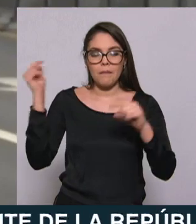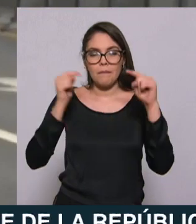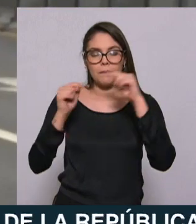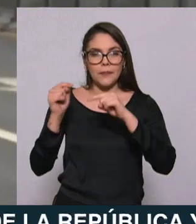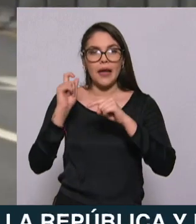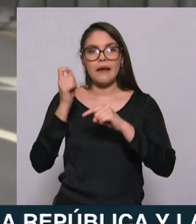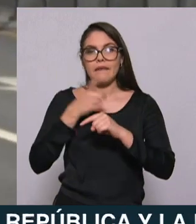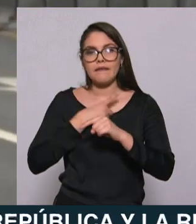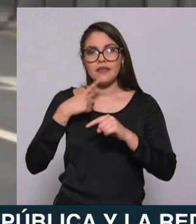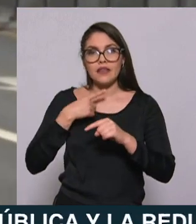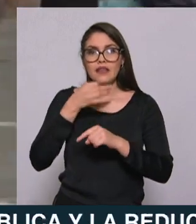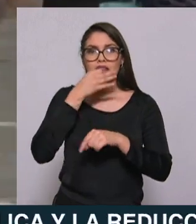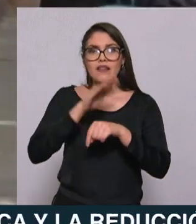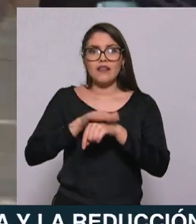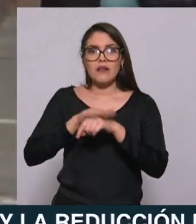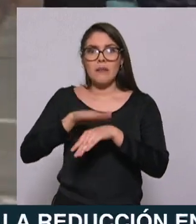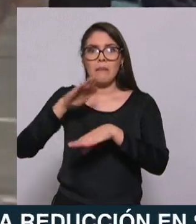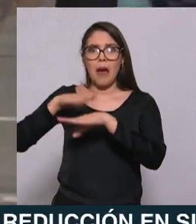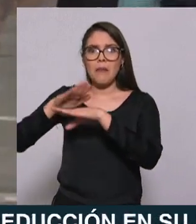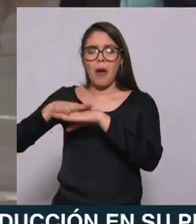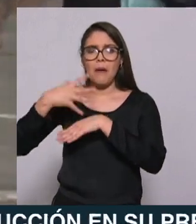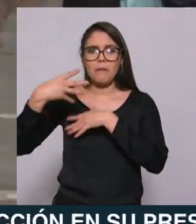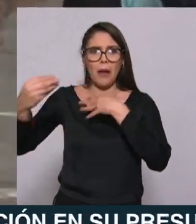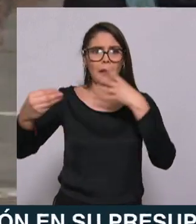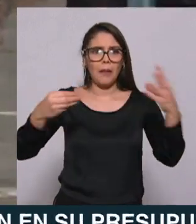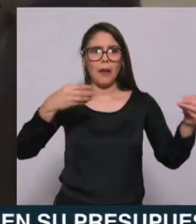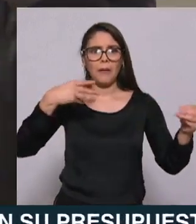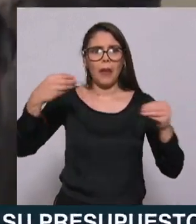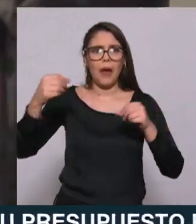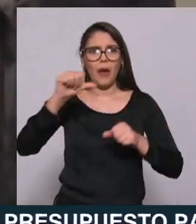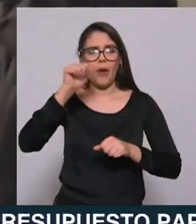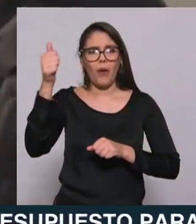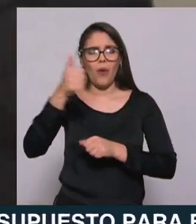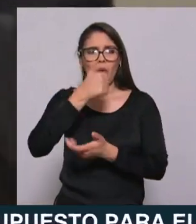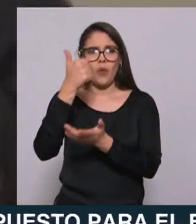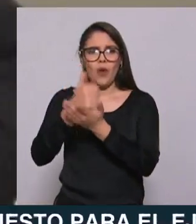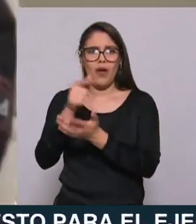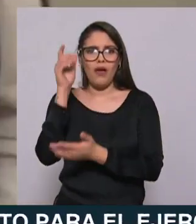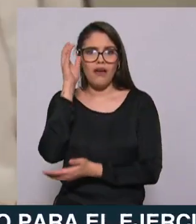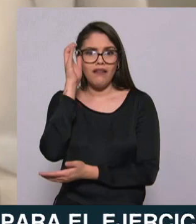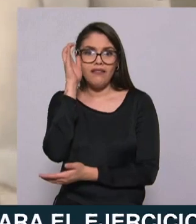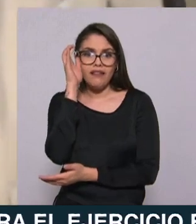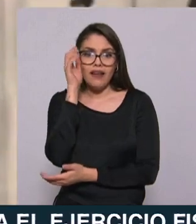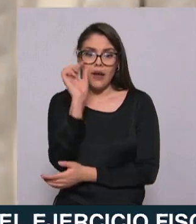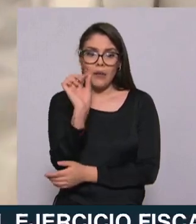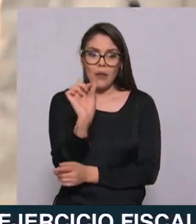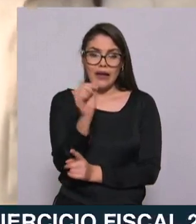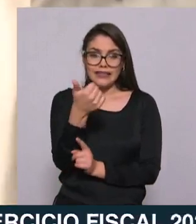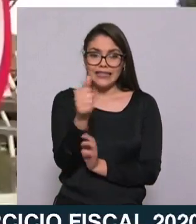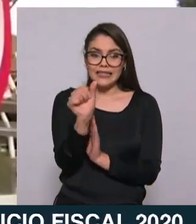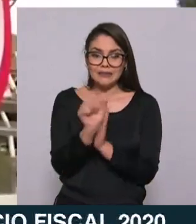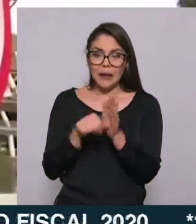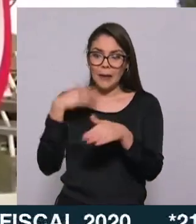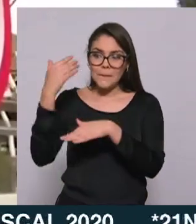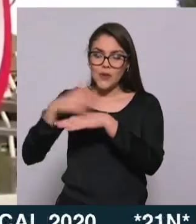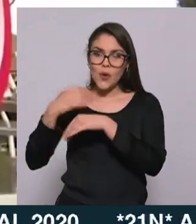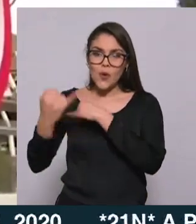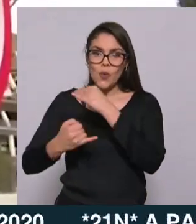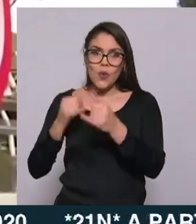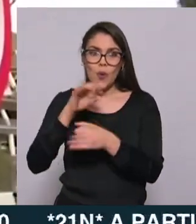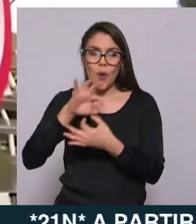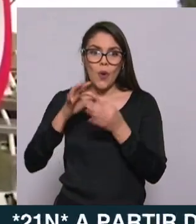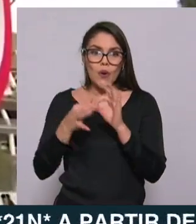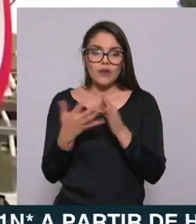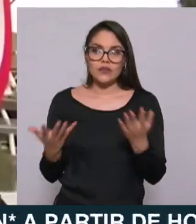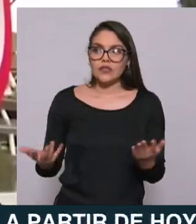abordó la propagación del virus con foco en la ciudad de Wuhan, a menos de 6 meses de los Juegos Olímpicos. Estoy muy